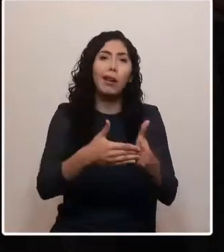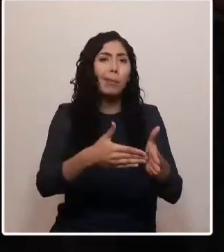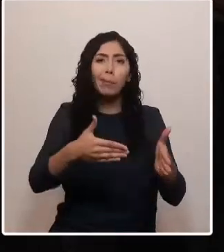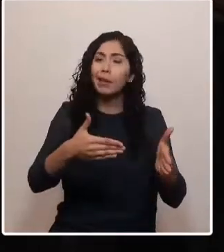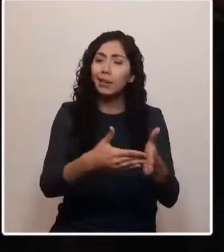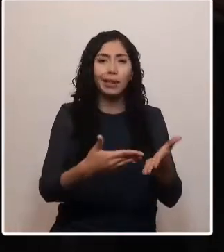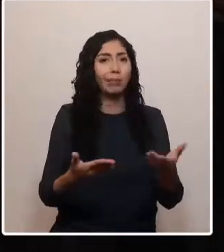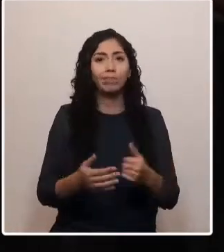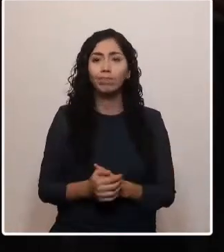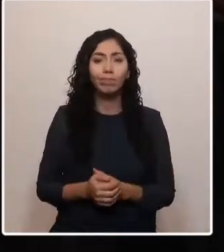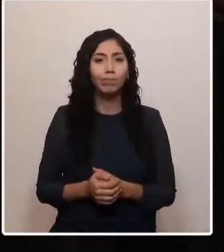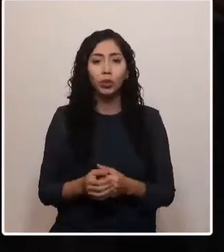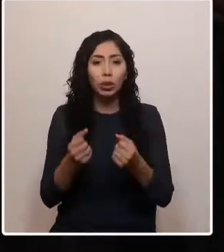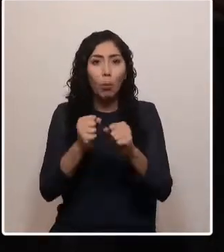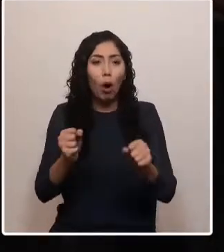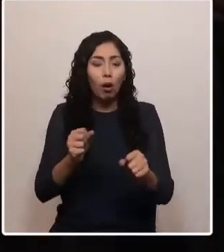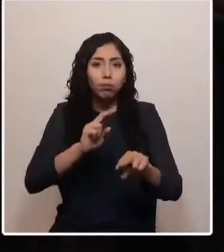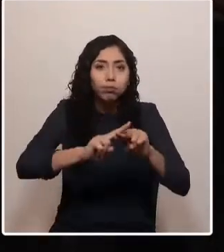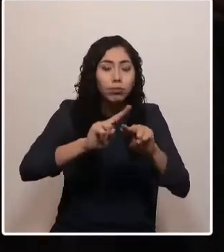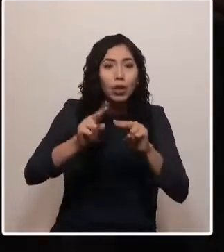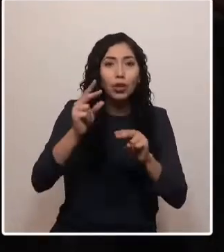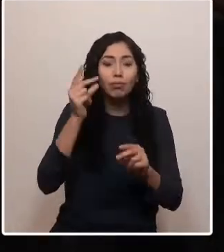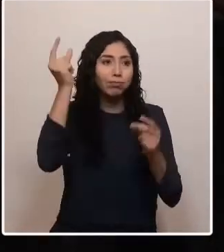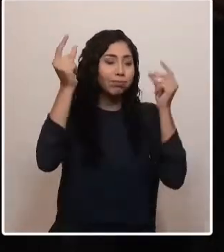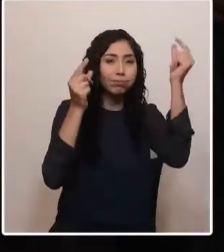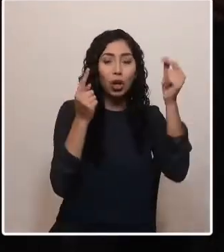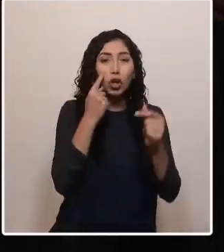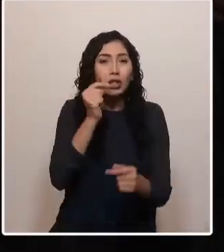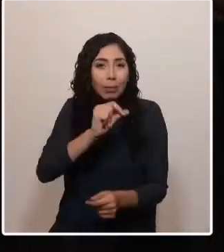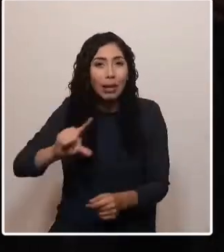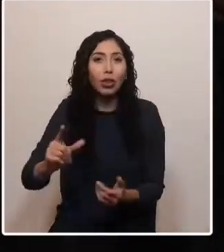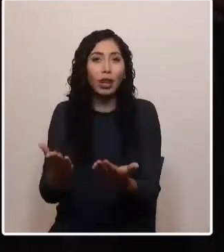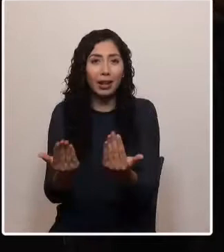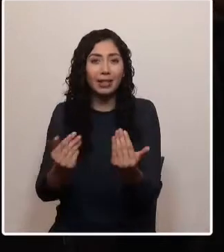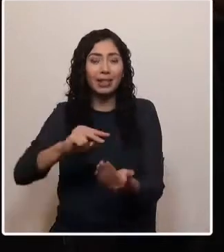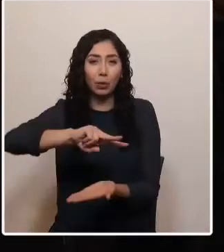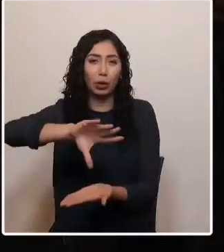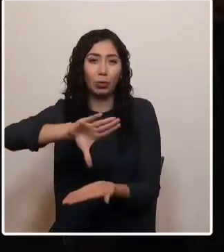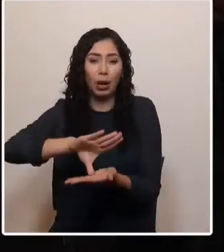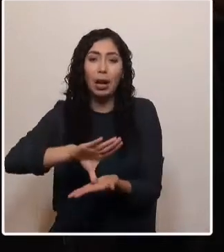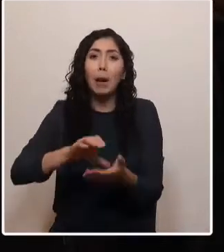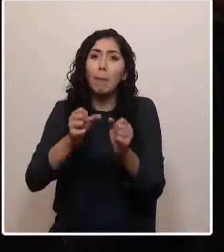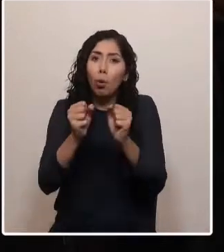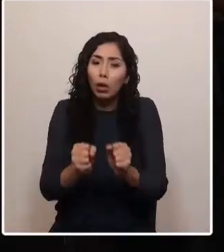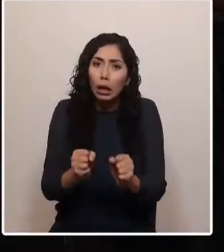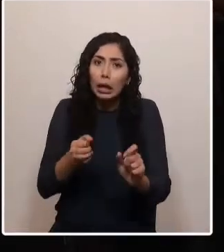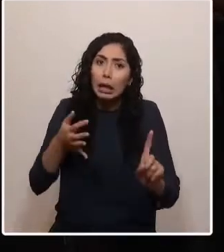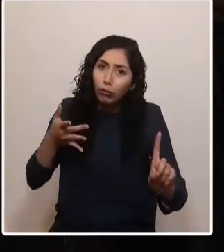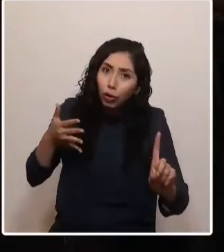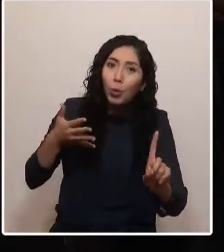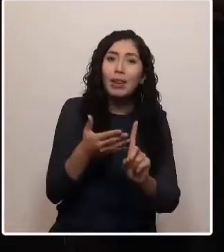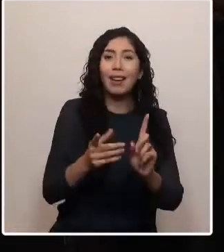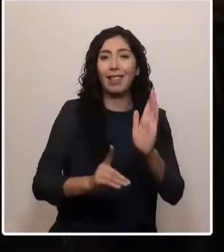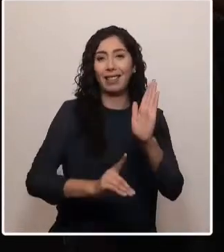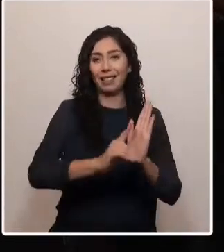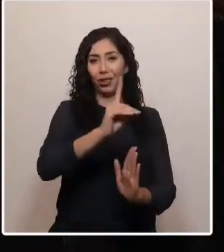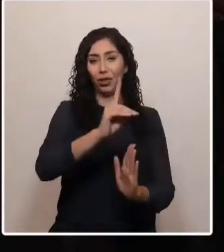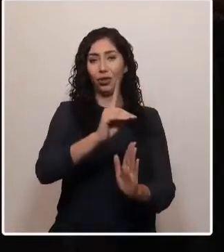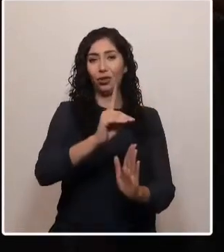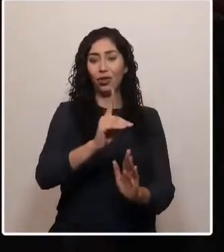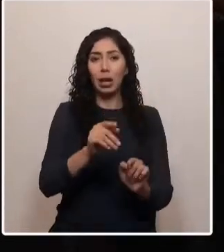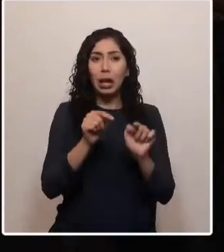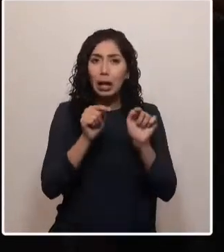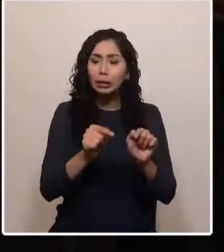para generar el conocimiento que requiere nuestro país y así poder influir de manera importante en su desarrollo. Por lo tanto, es urgente e